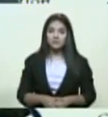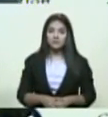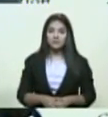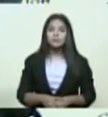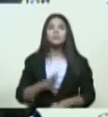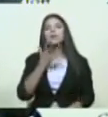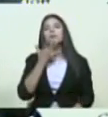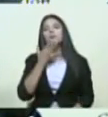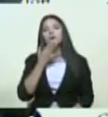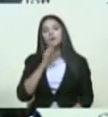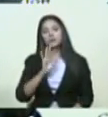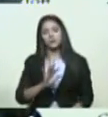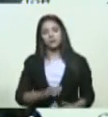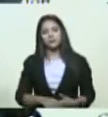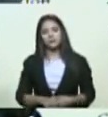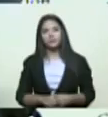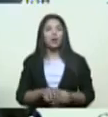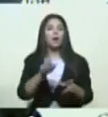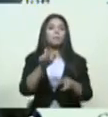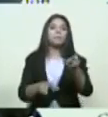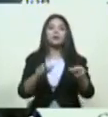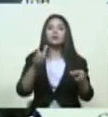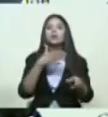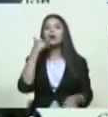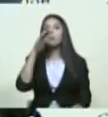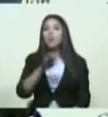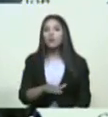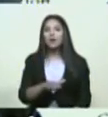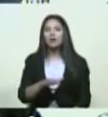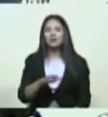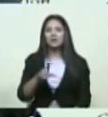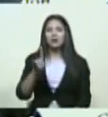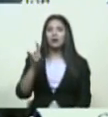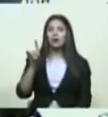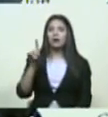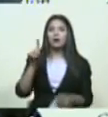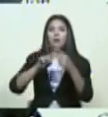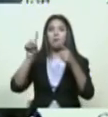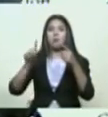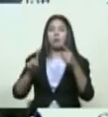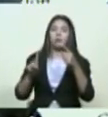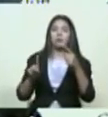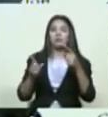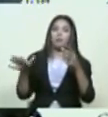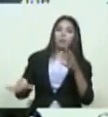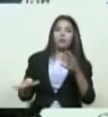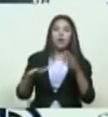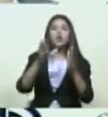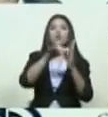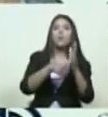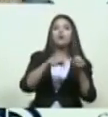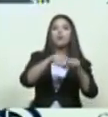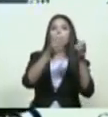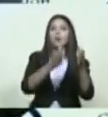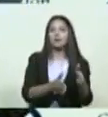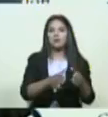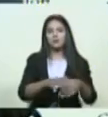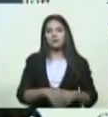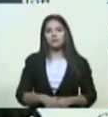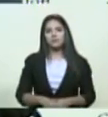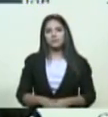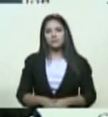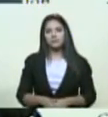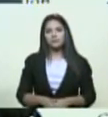Por ejemplo, personas que murieron electrocutadas robando una panadería, asaltando una